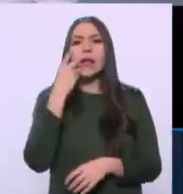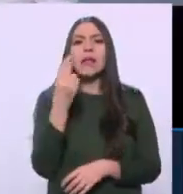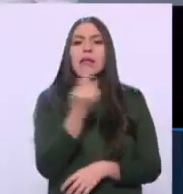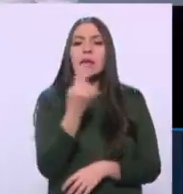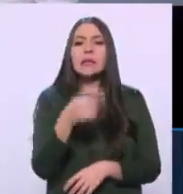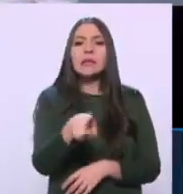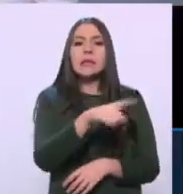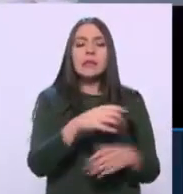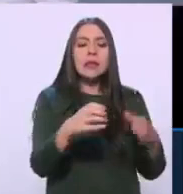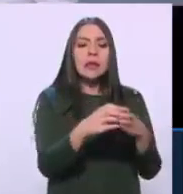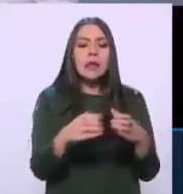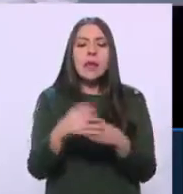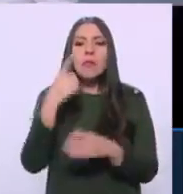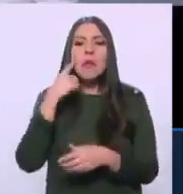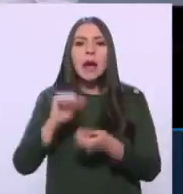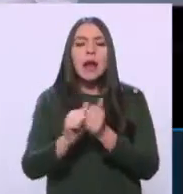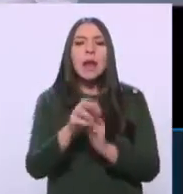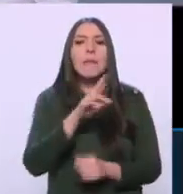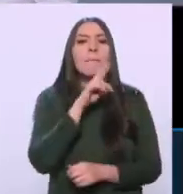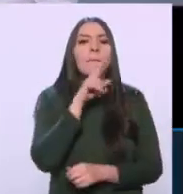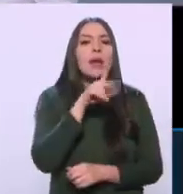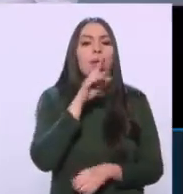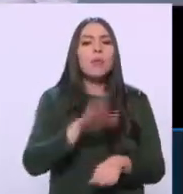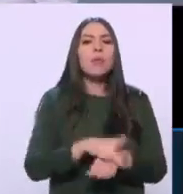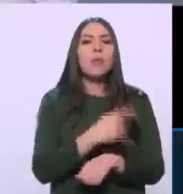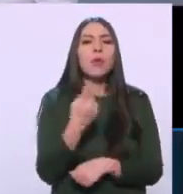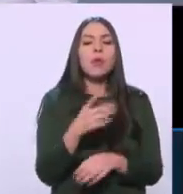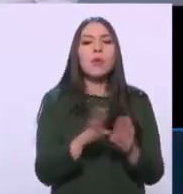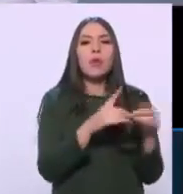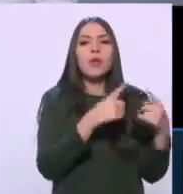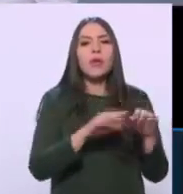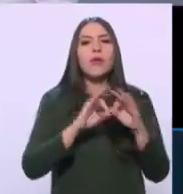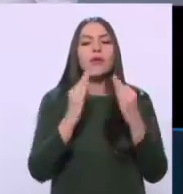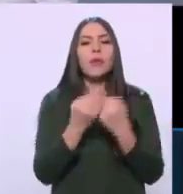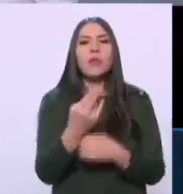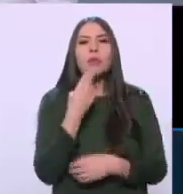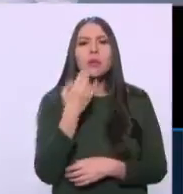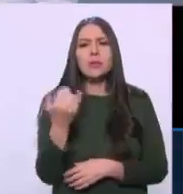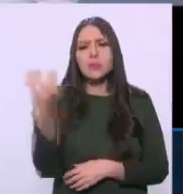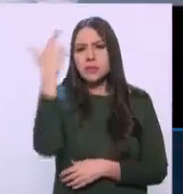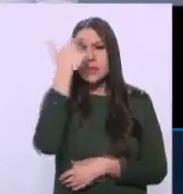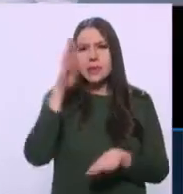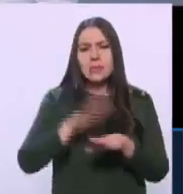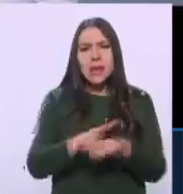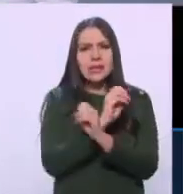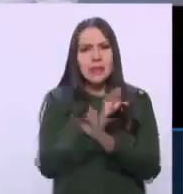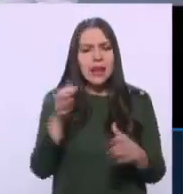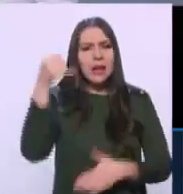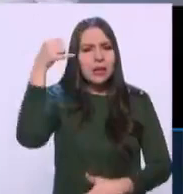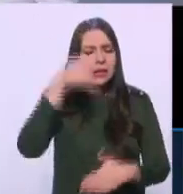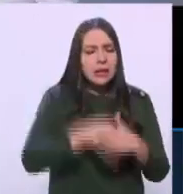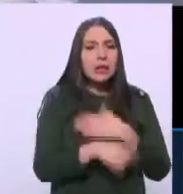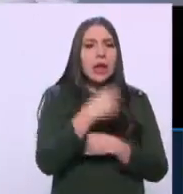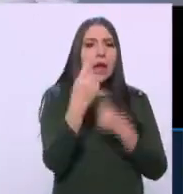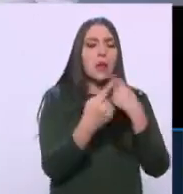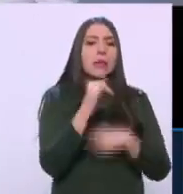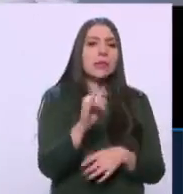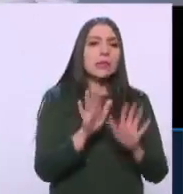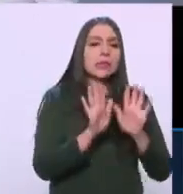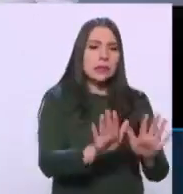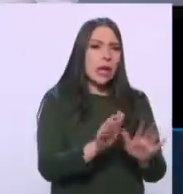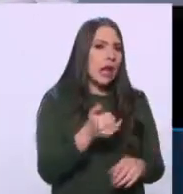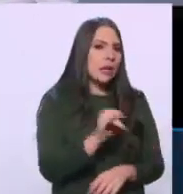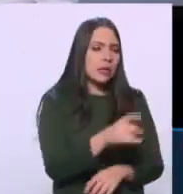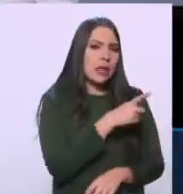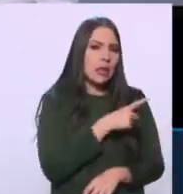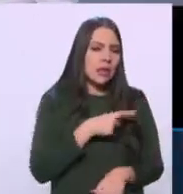estas herramientas por la utilidad que tienen en ciertos casos y a revisarlas profundamente para verificar cuáles sí deben de existir y cuáles